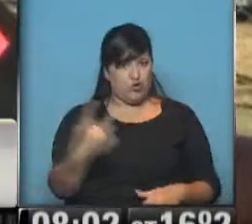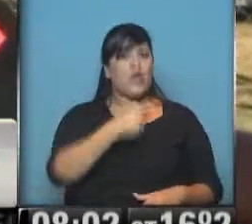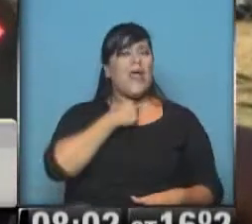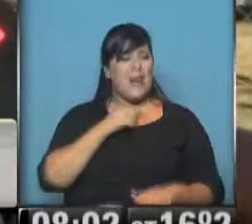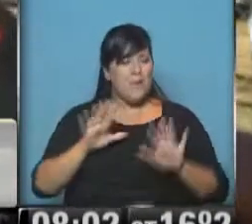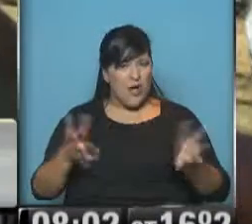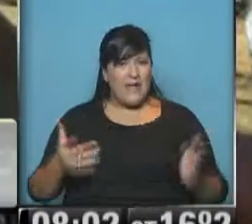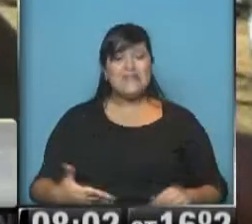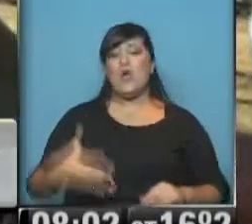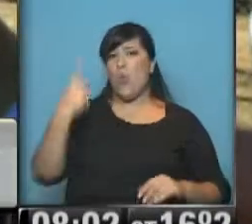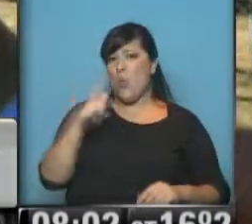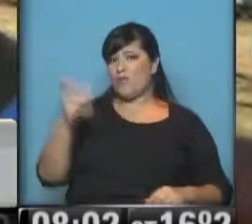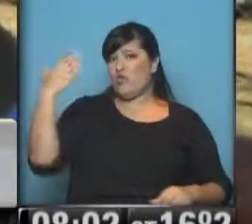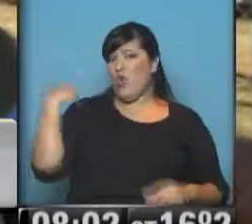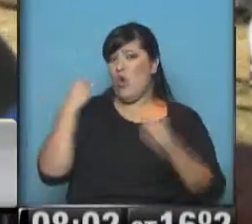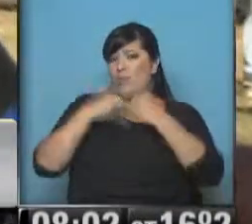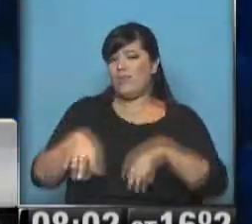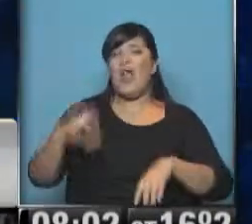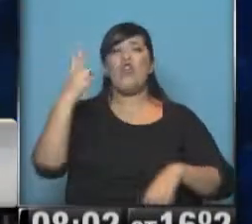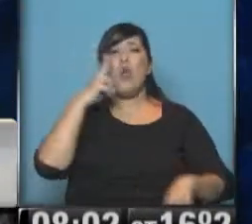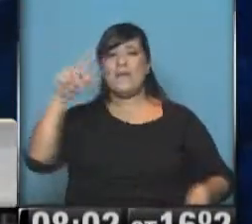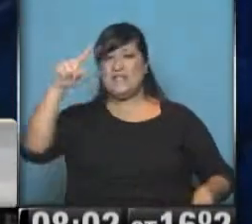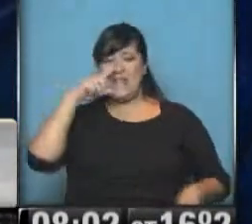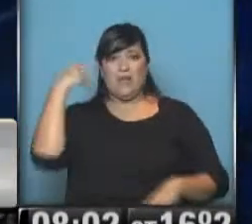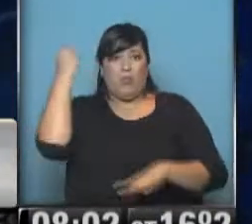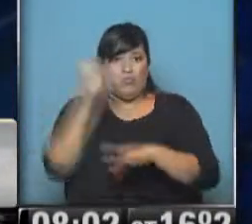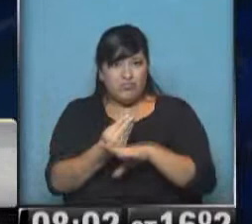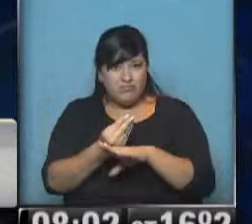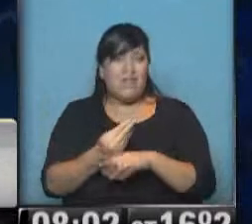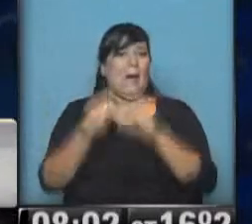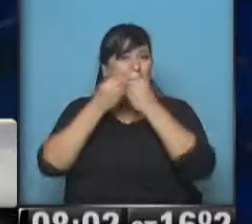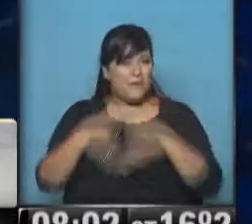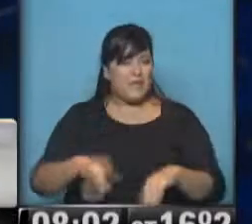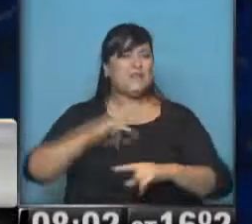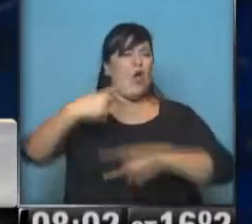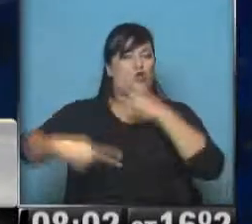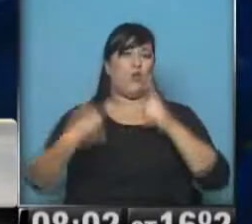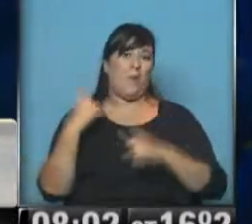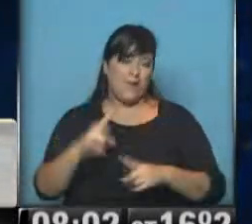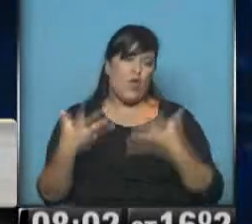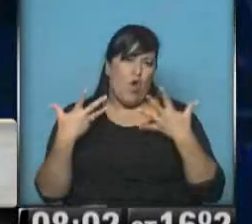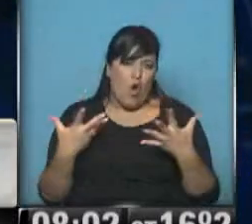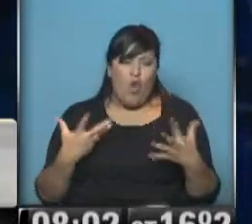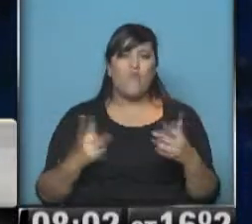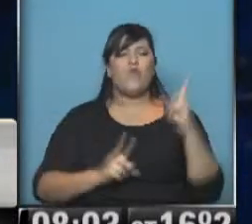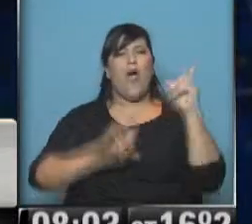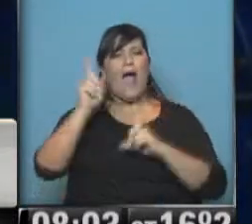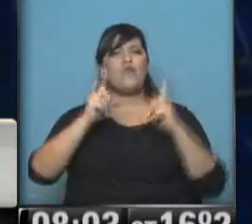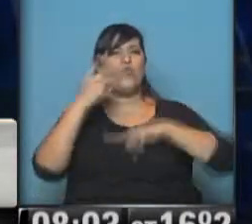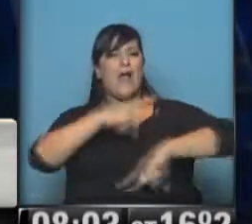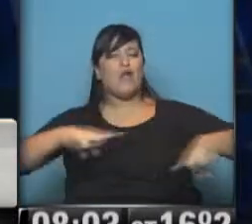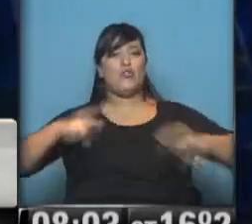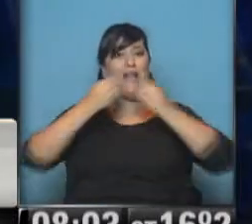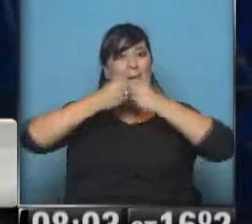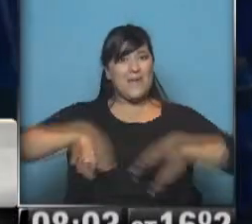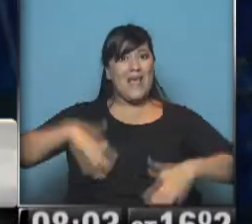que iniciamos nuestro gobierno desde el 2007 pero claro que después de estas cosas cuando uno las las empieza siempre